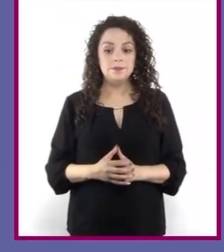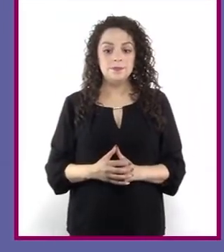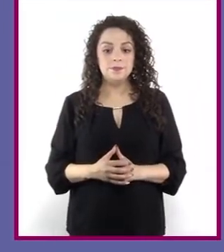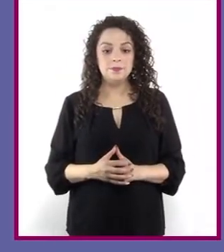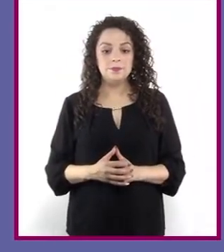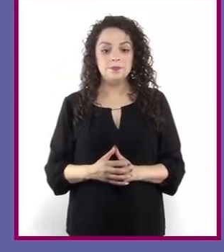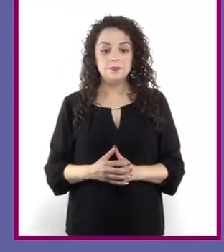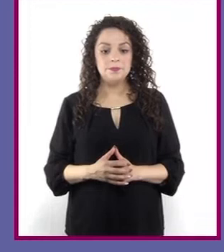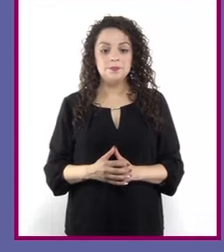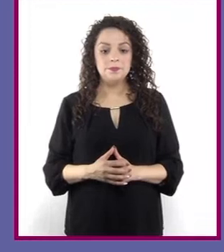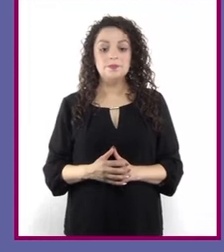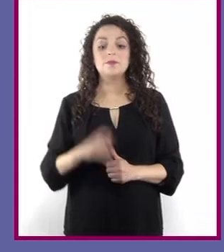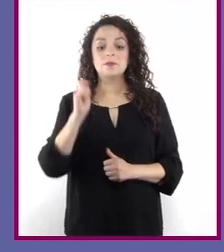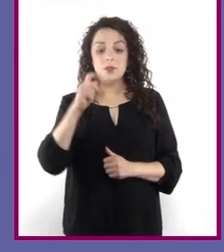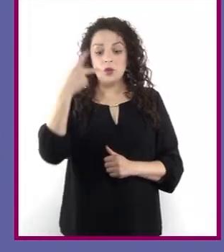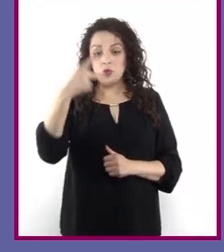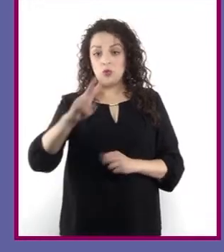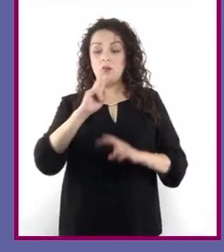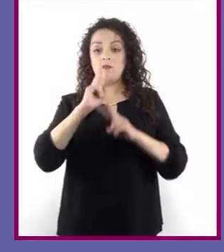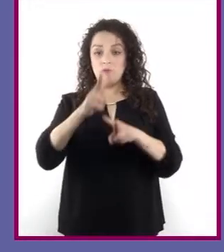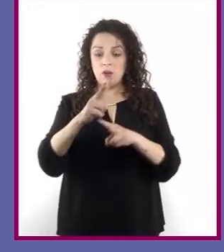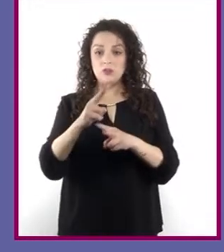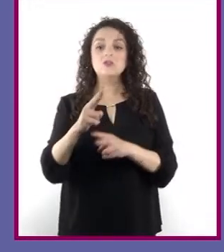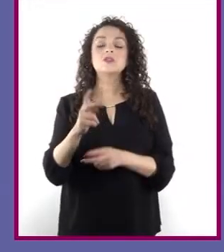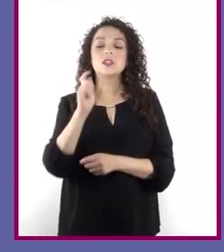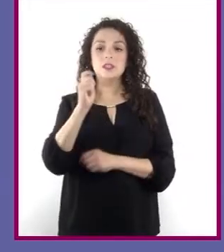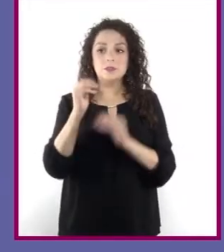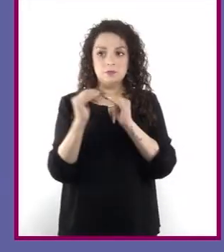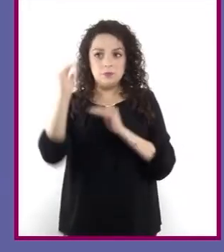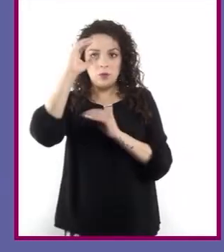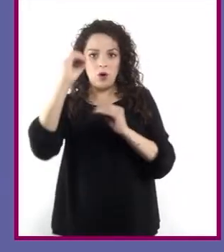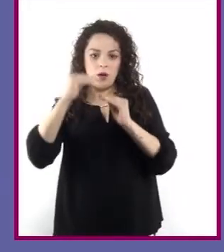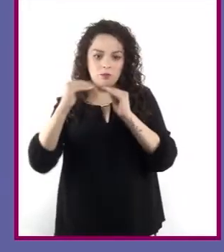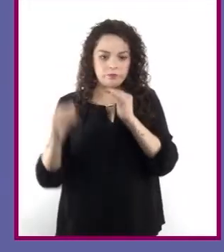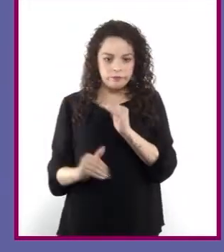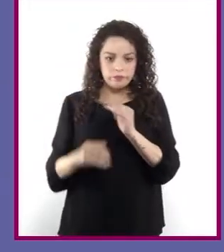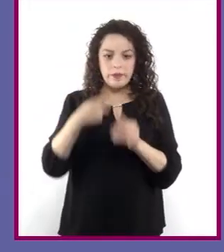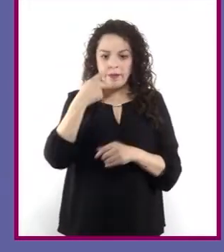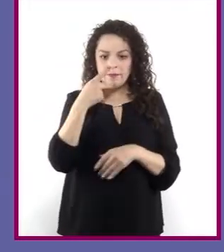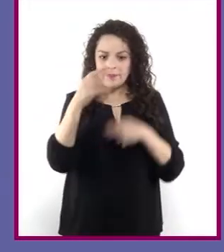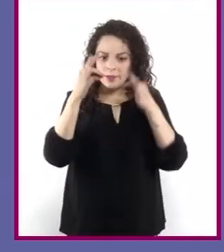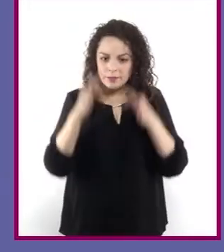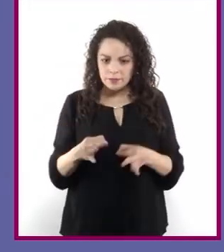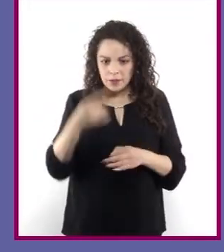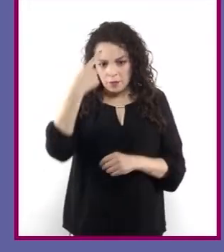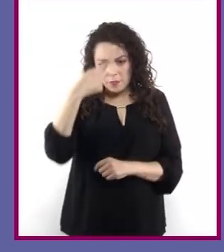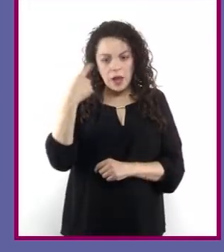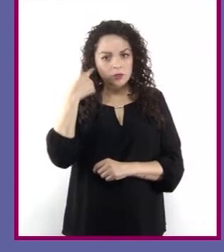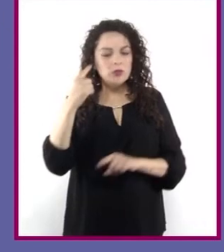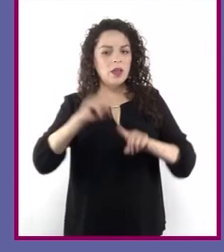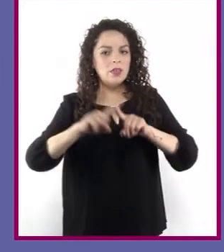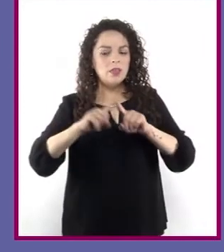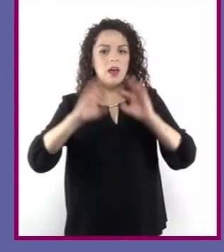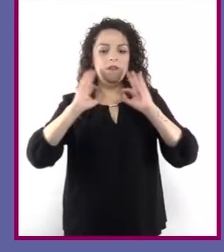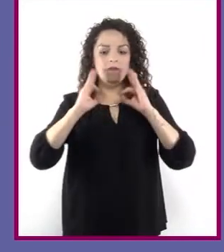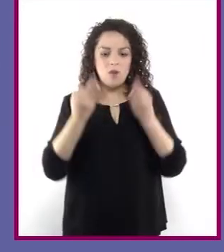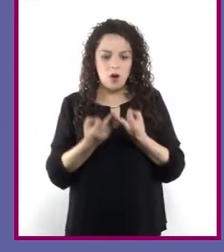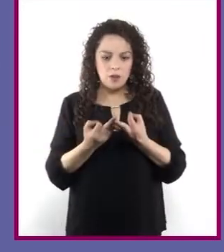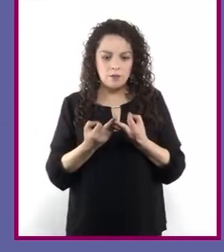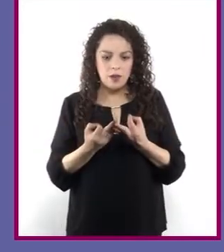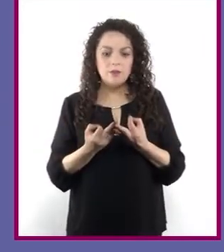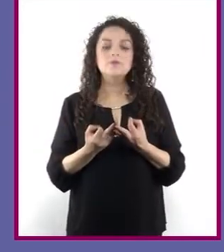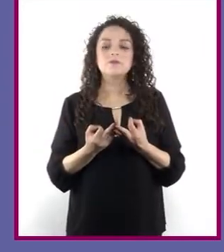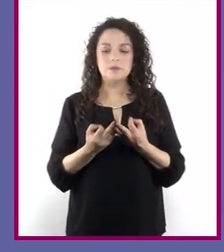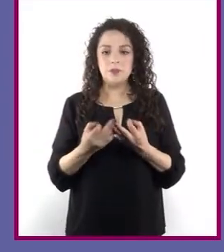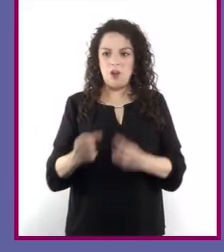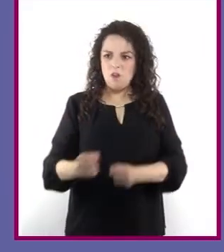Aplica o resta fuerza a ciertas palabras para dar a la lectura diferentes matices. Intensifica o